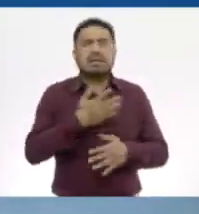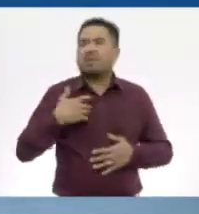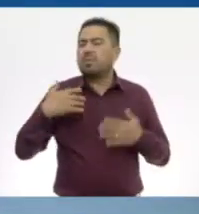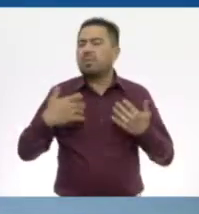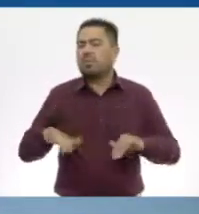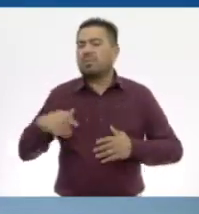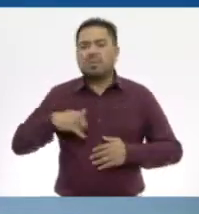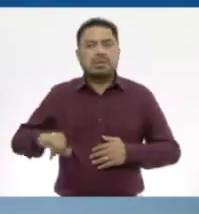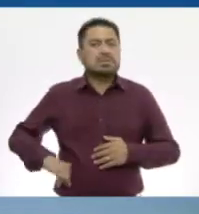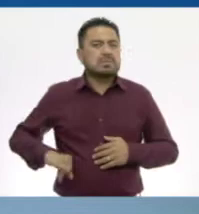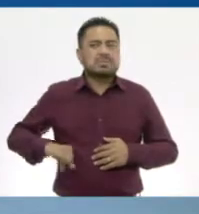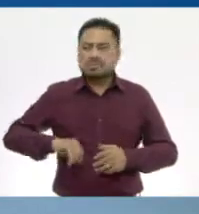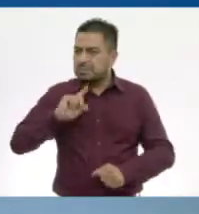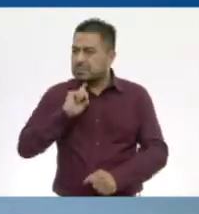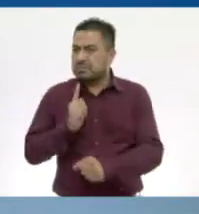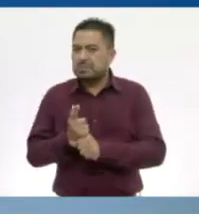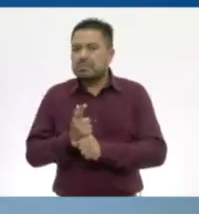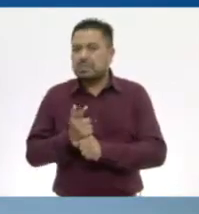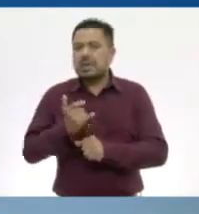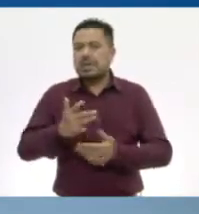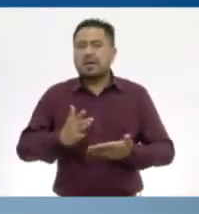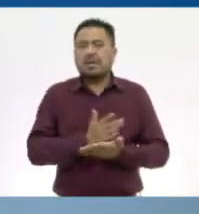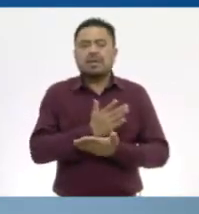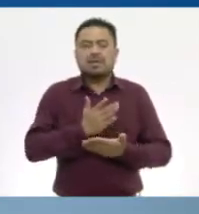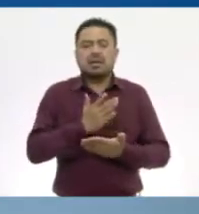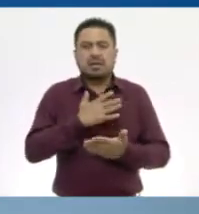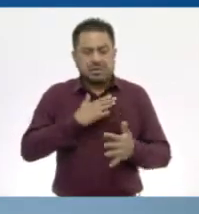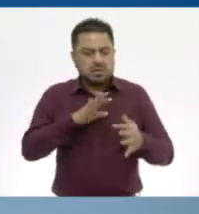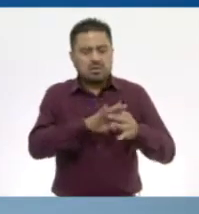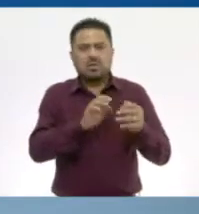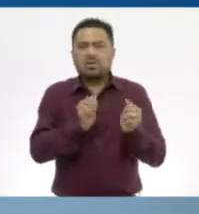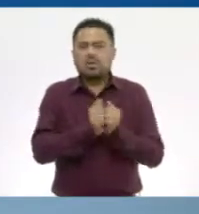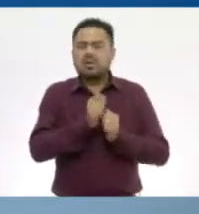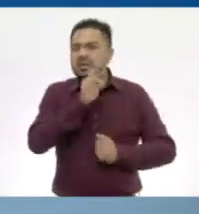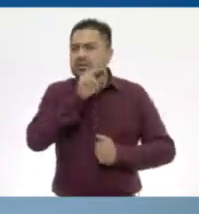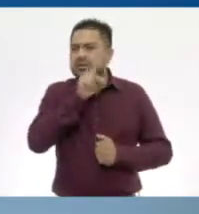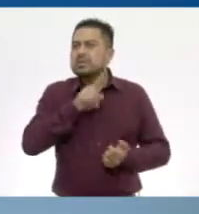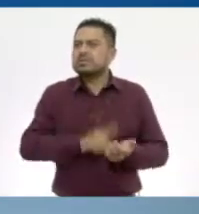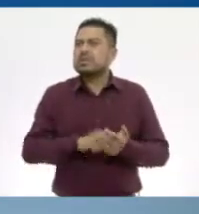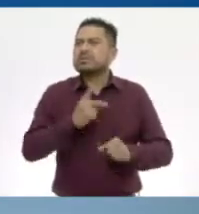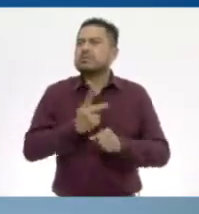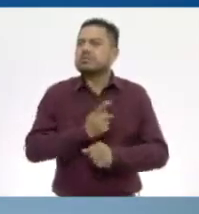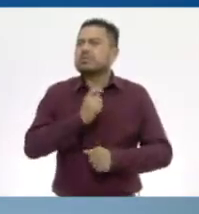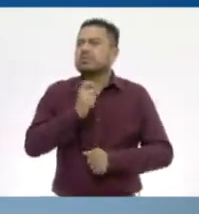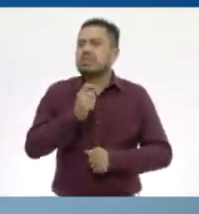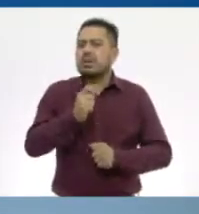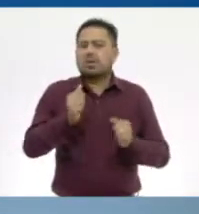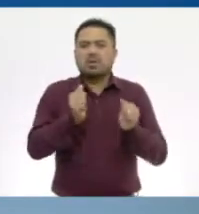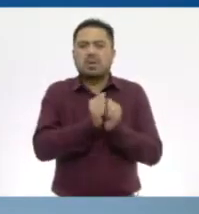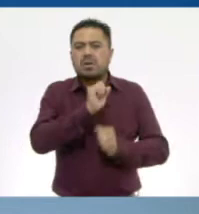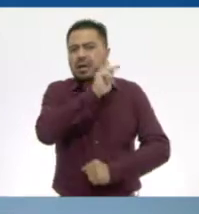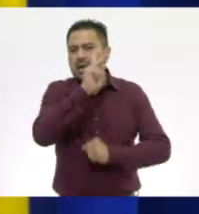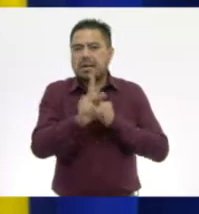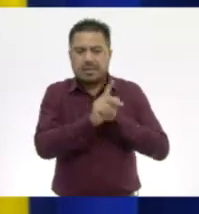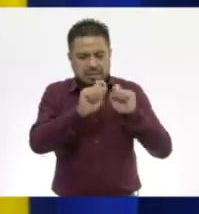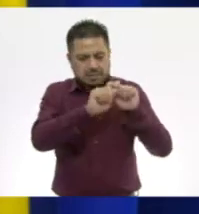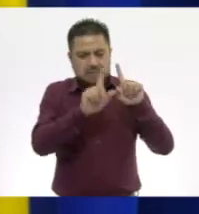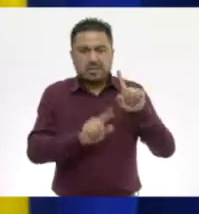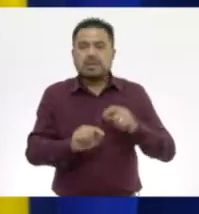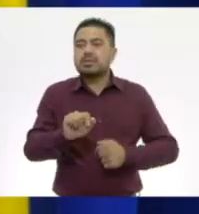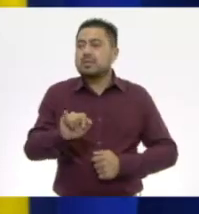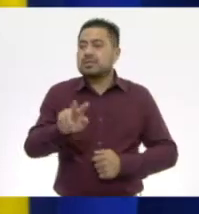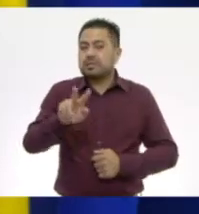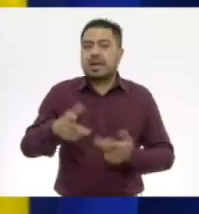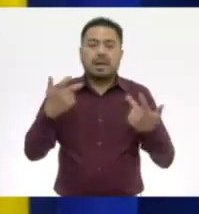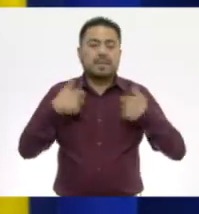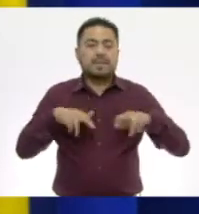muy interesante y nos quedamos con el pendiente de qué iba a pasar con el país. Ay, sí,